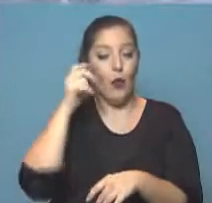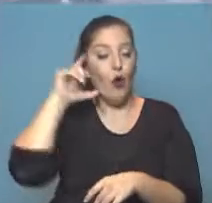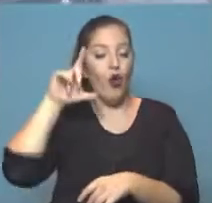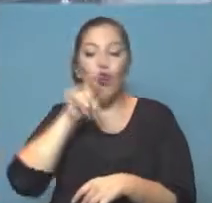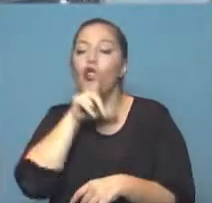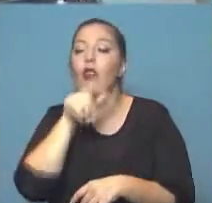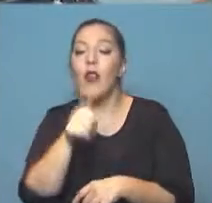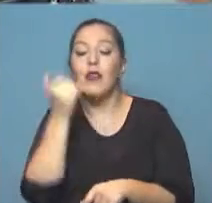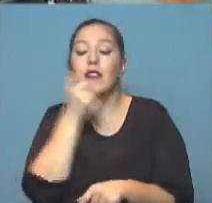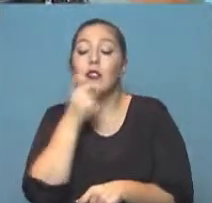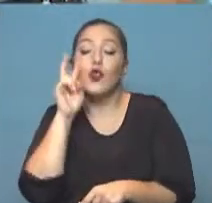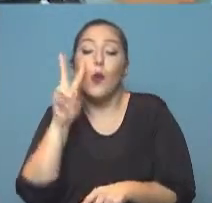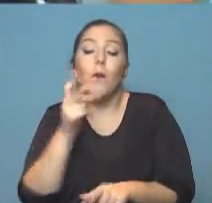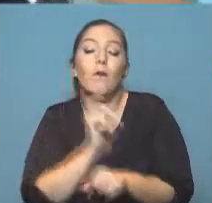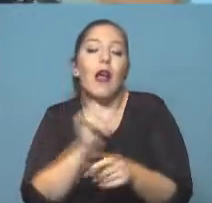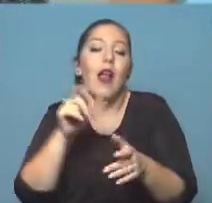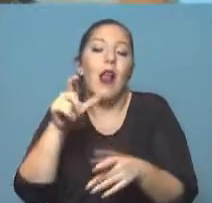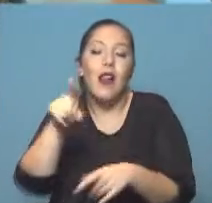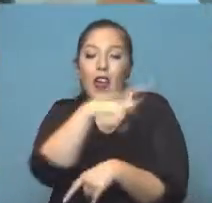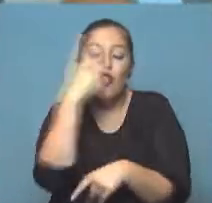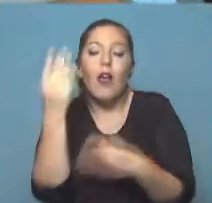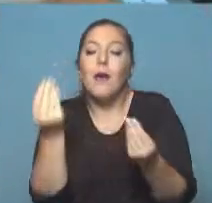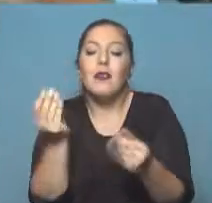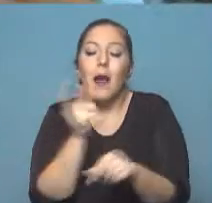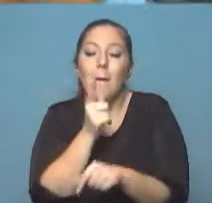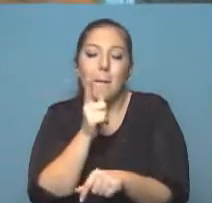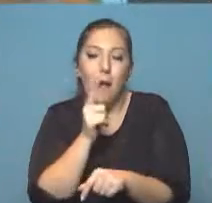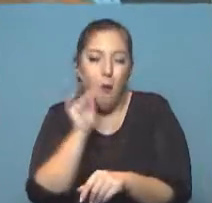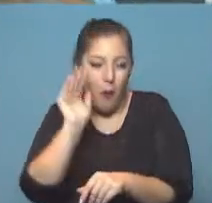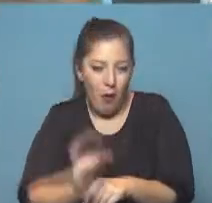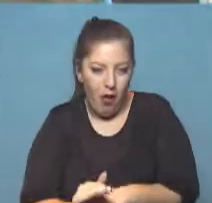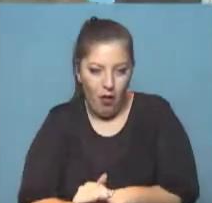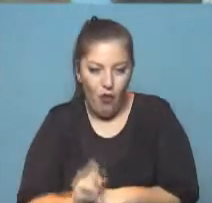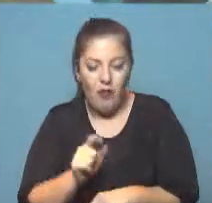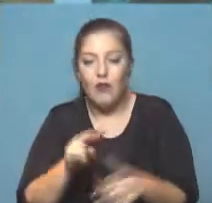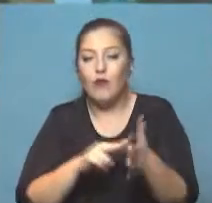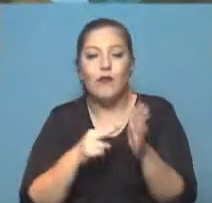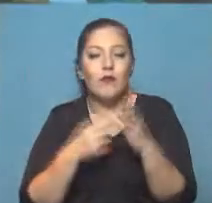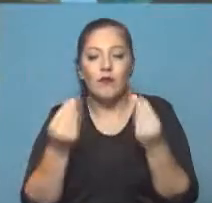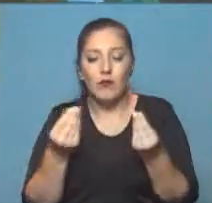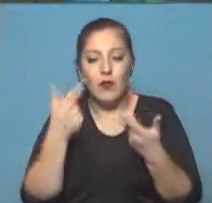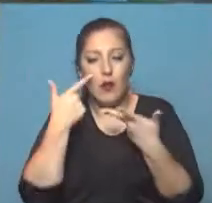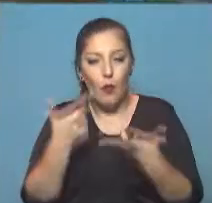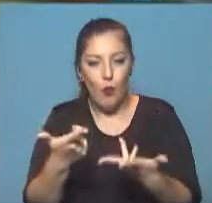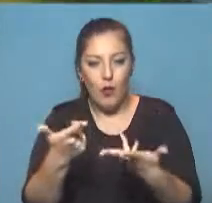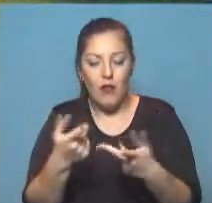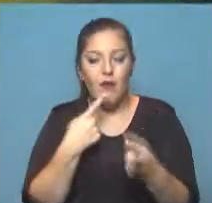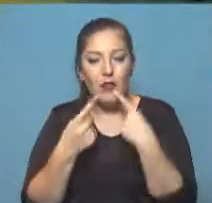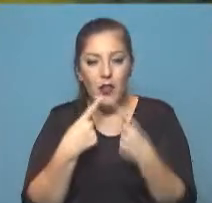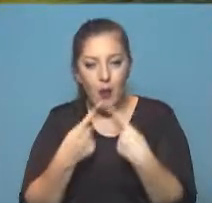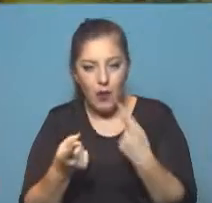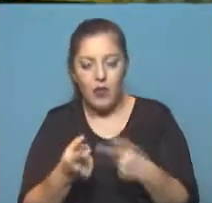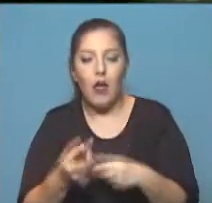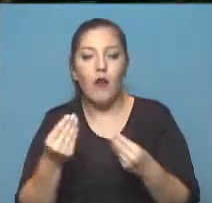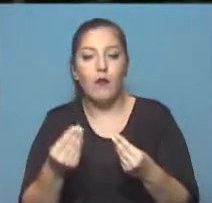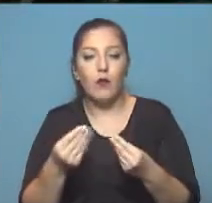qué impacto nacional tiene, yo diría que es bajísimo. Esto es, lo que se reveló en esa entrevista